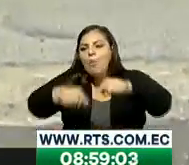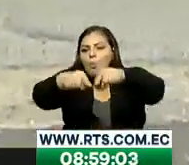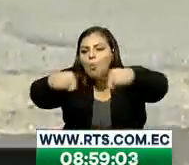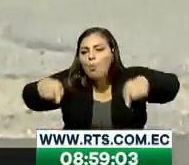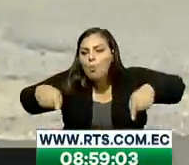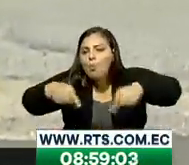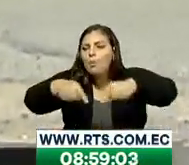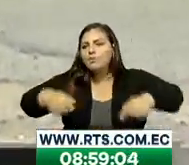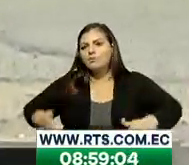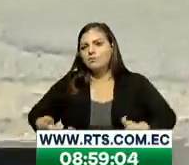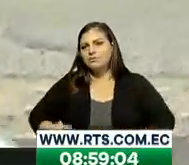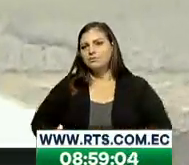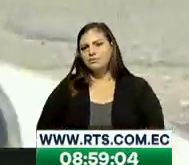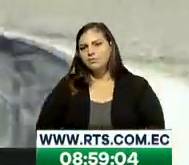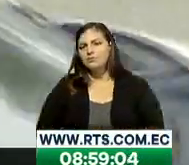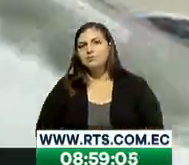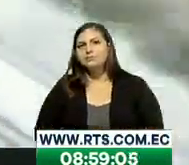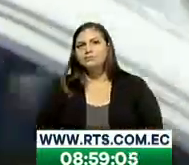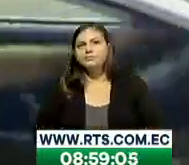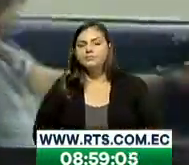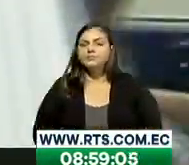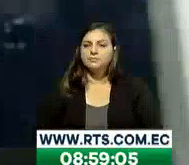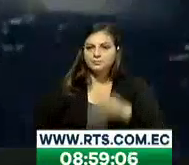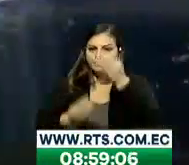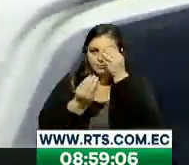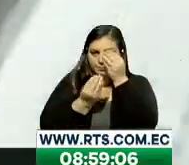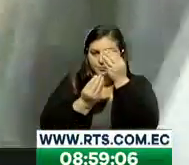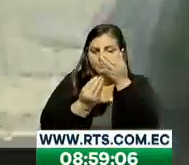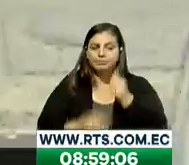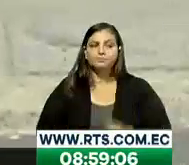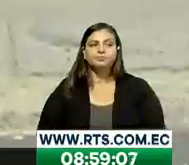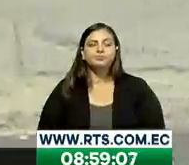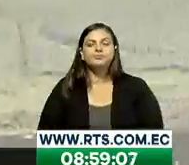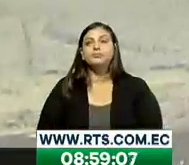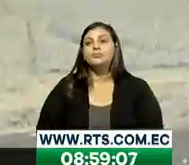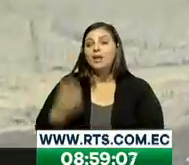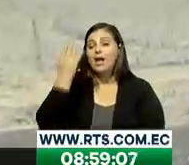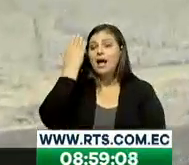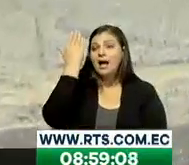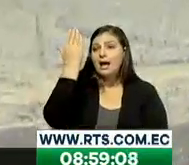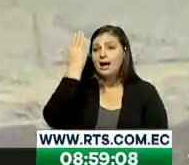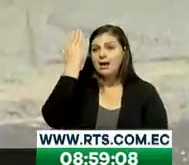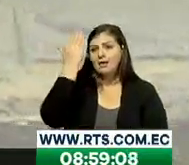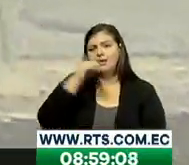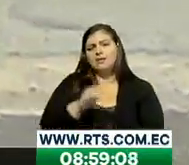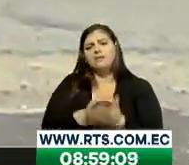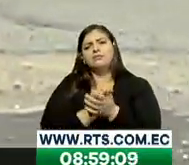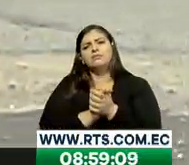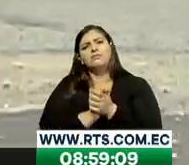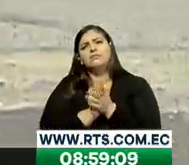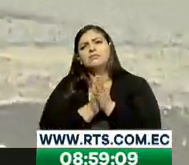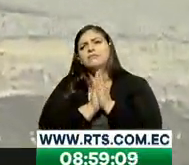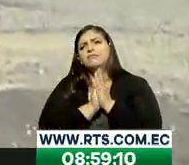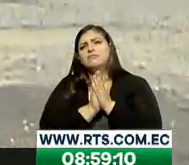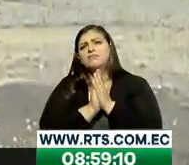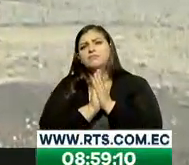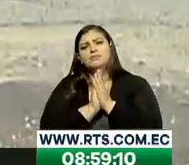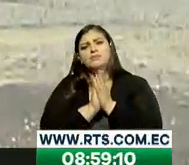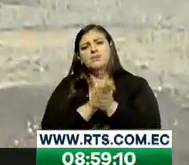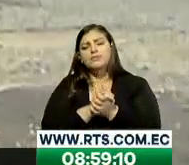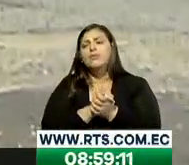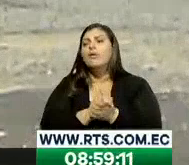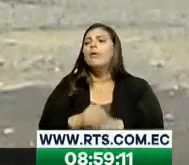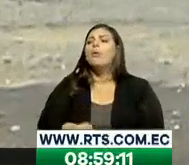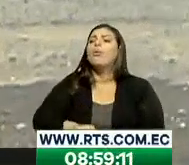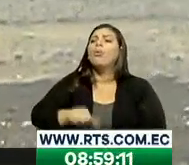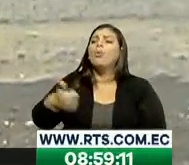allá. Entonces, una de las cosas que le pedimos al señor alcalde, que solo no mire para el norte, norte para allá,